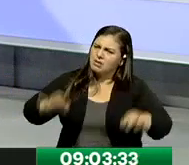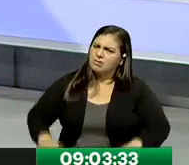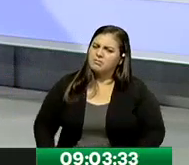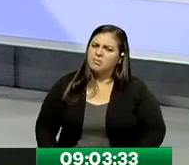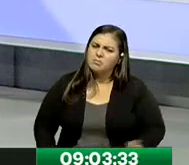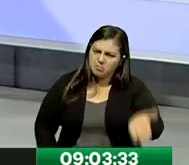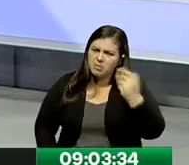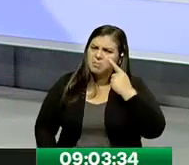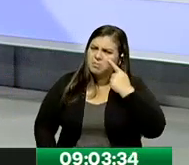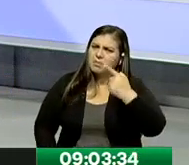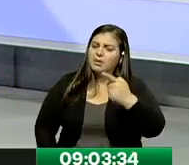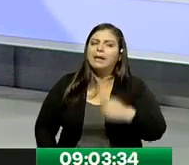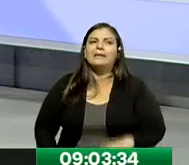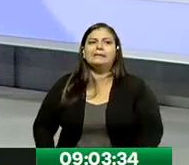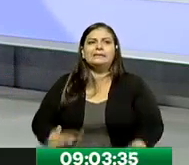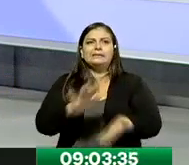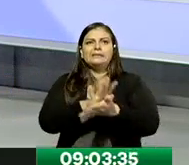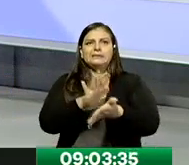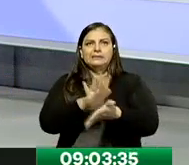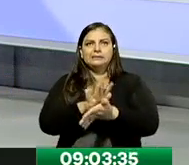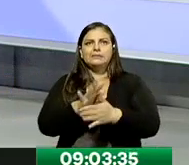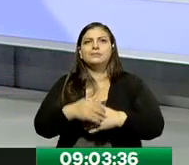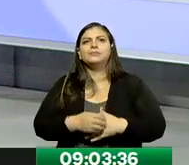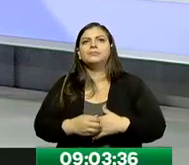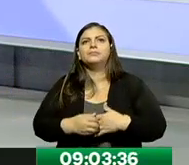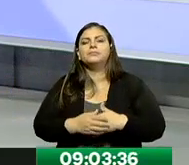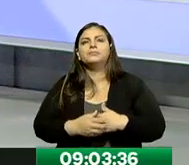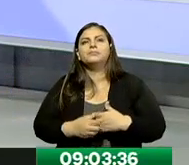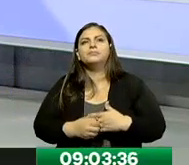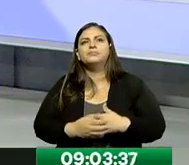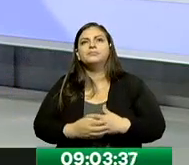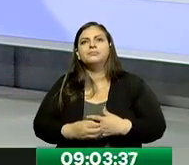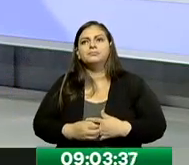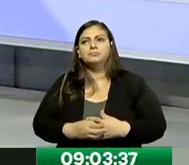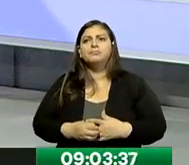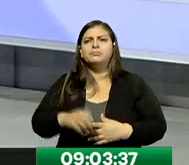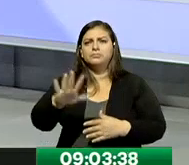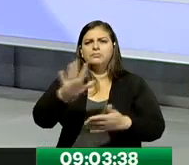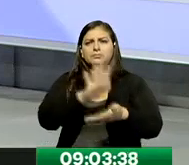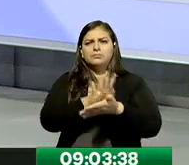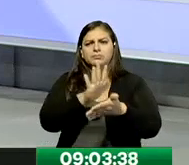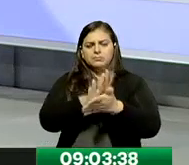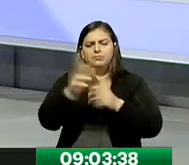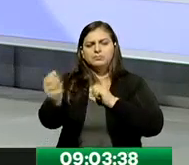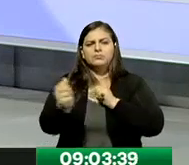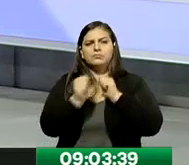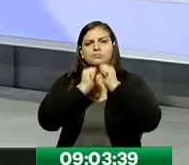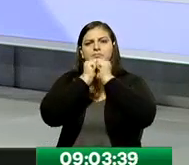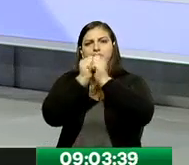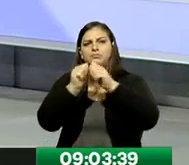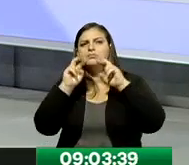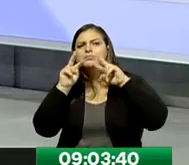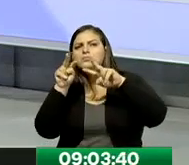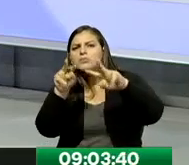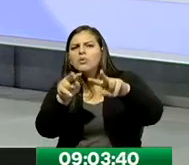Ya lo sigo. Nosotros vamos donde la comunidad nos pide y ya me voy a ir con el caballero para ir al punto y, por supuesto,